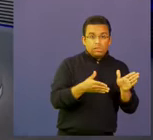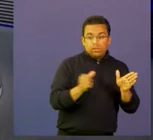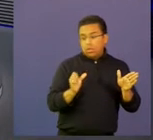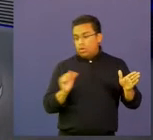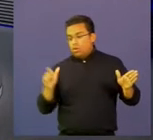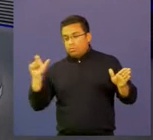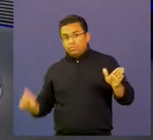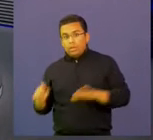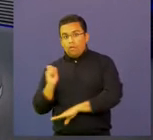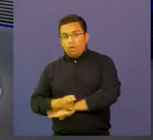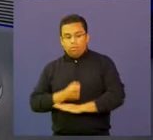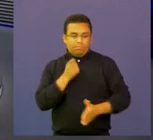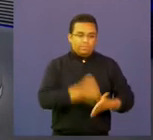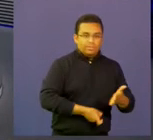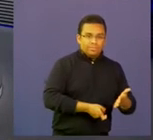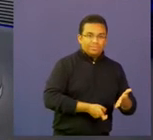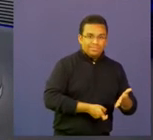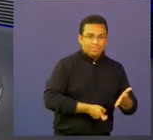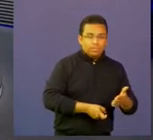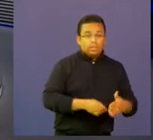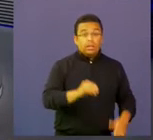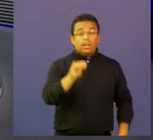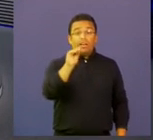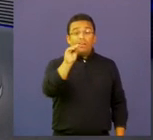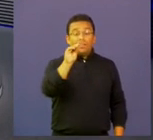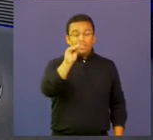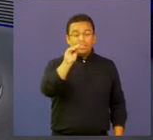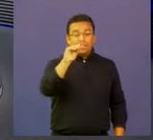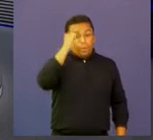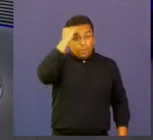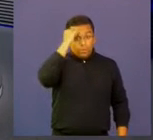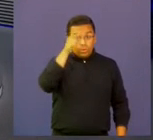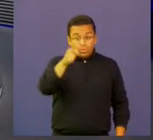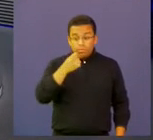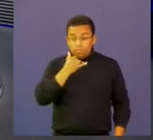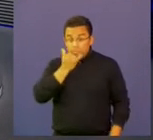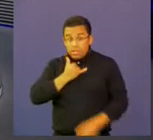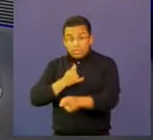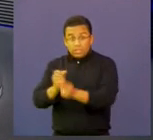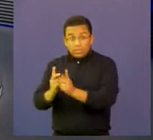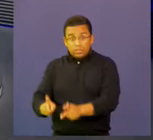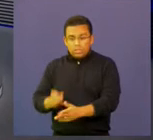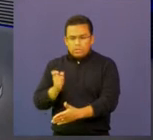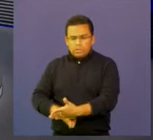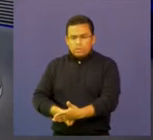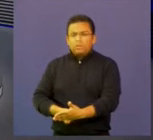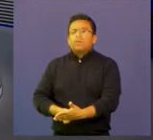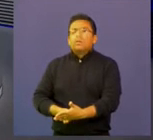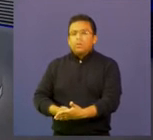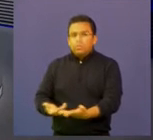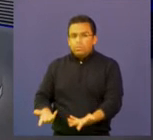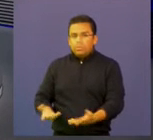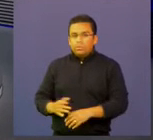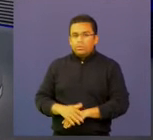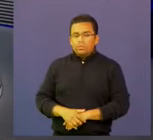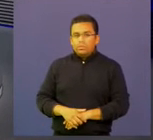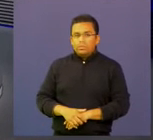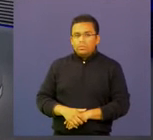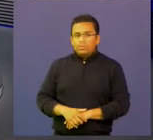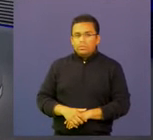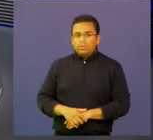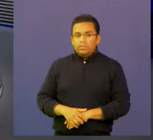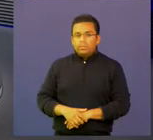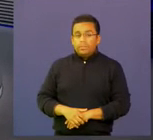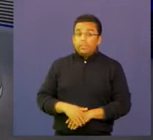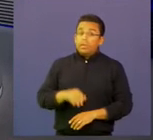corrige. Pero si un profesor falla con un estudiante, ¿cómo se corrige eso? O sea, ustedes tienen, sin duda,